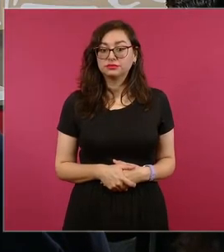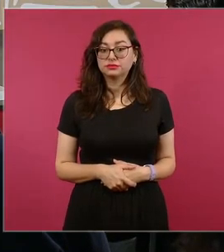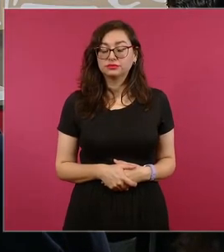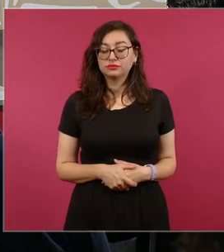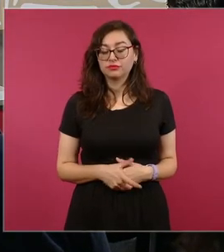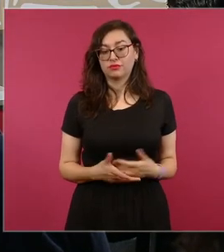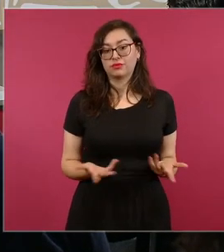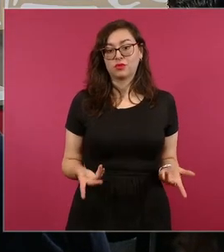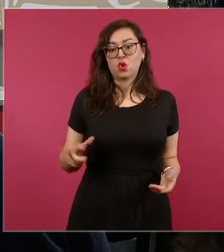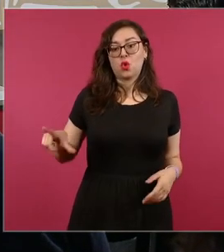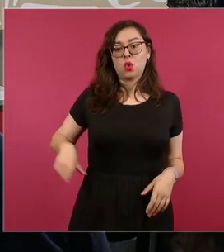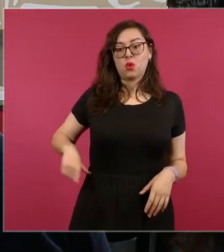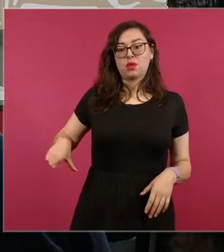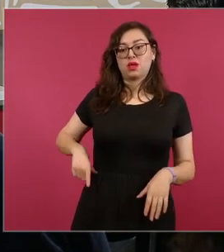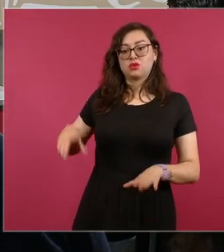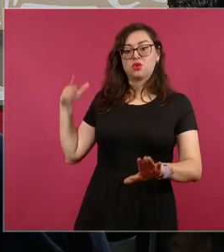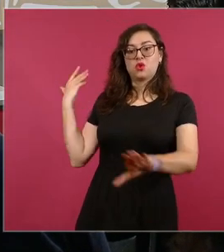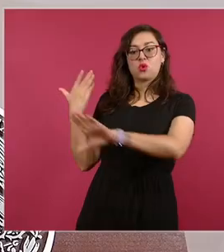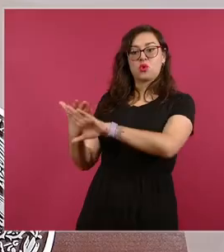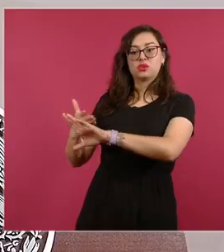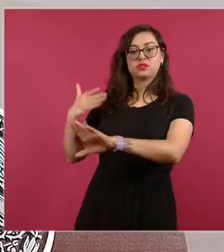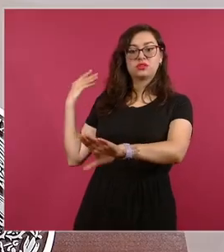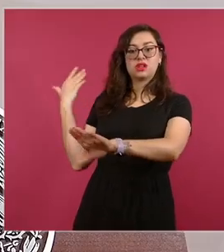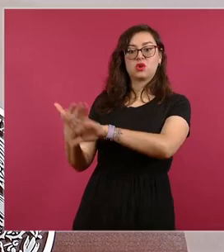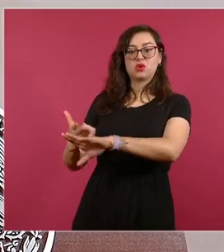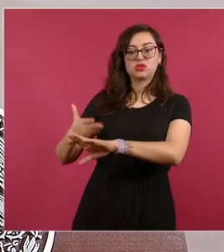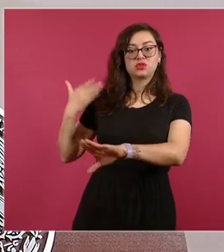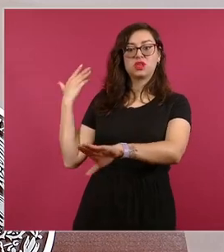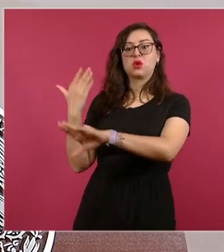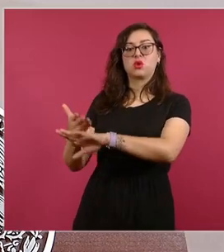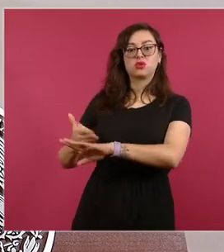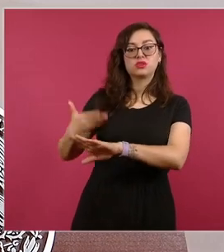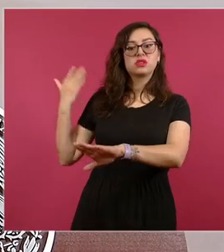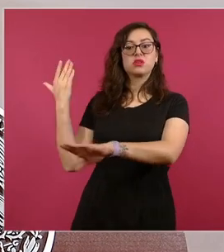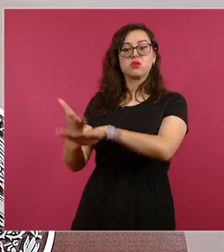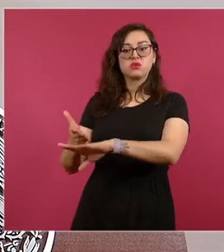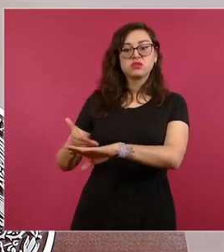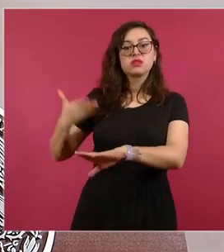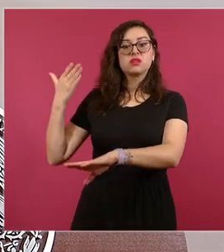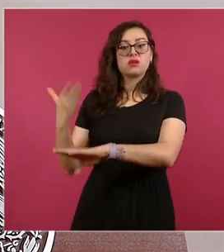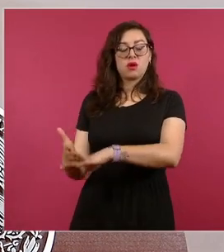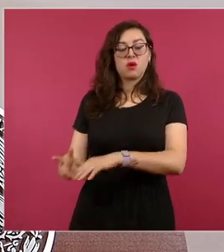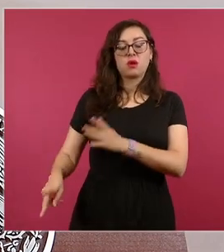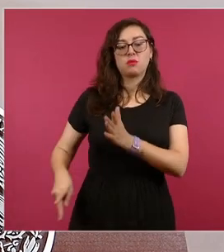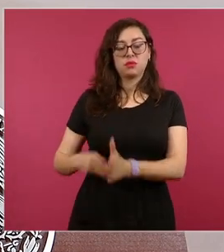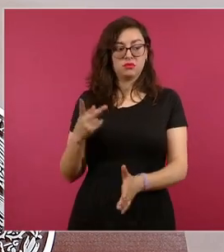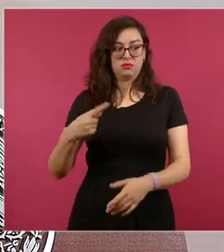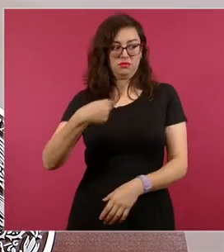enfrentar a un gobierno legal, legítimamente constituido,